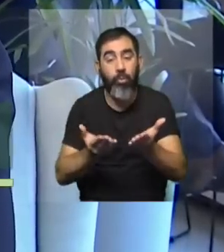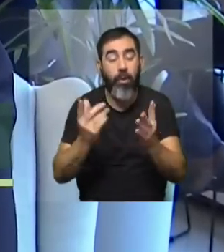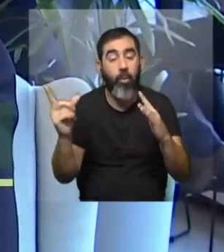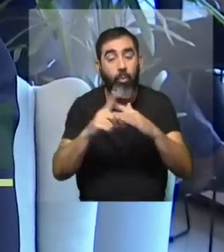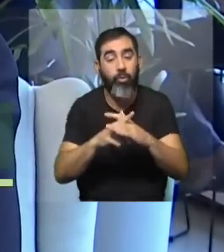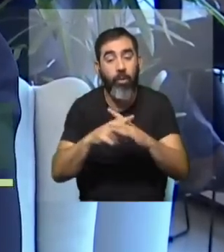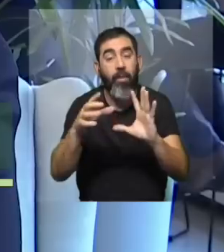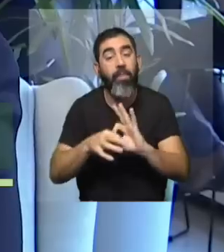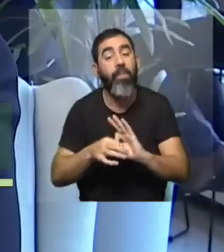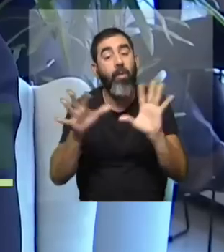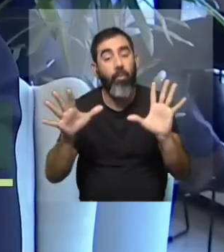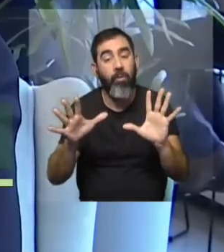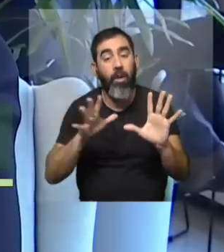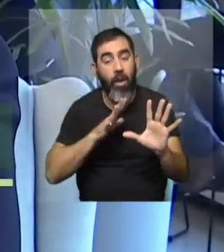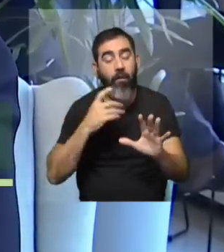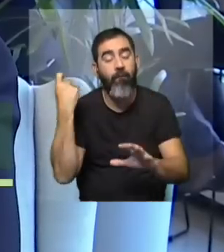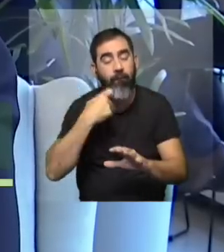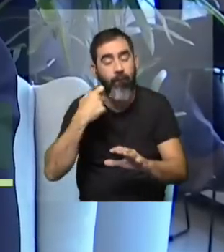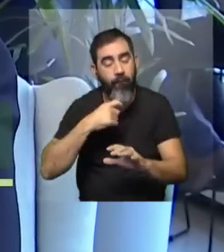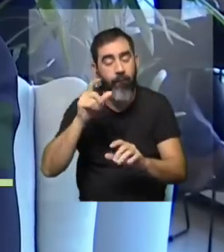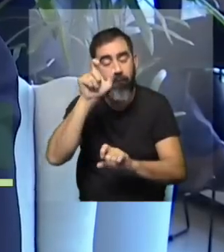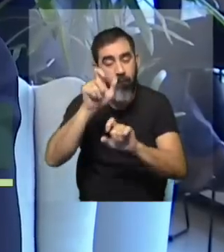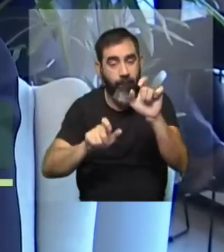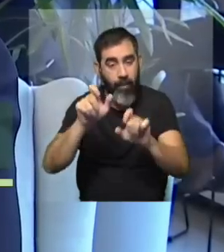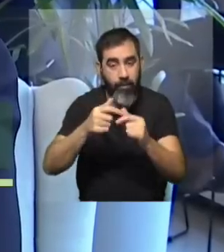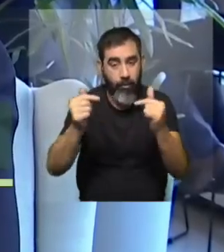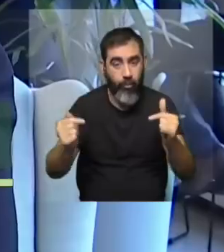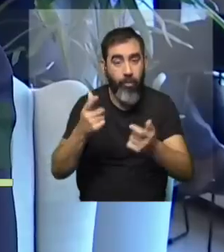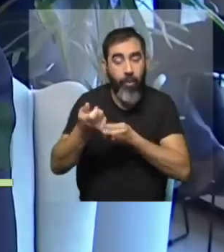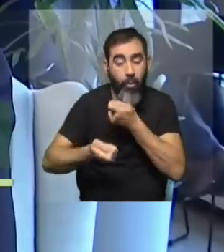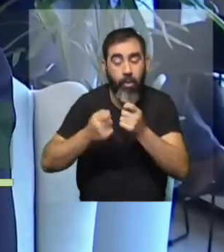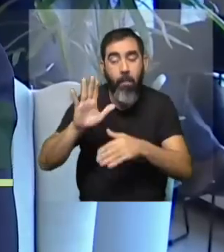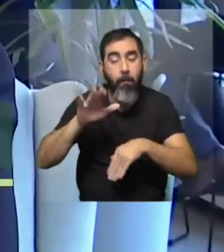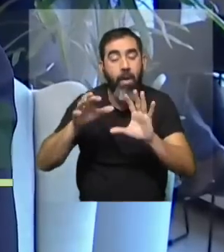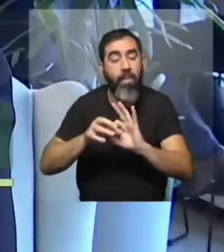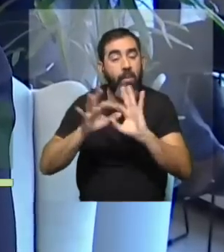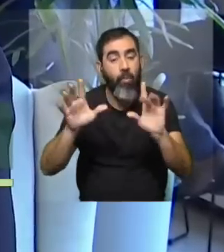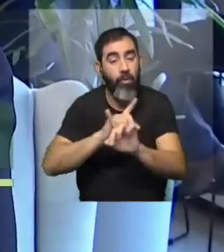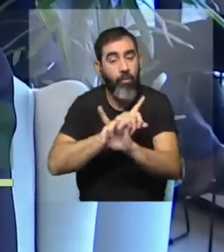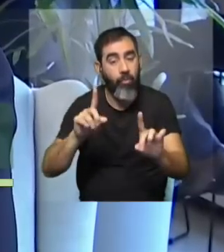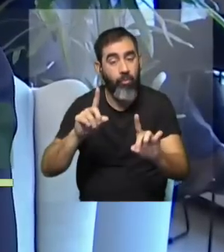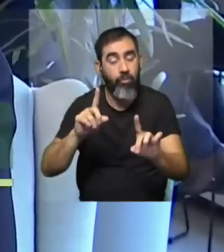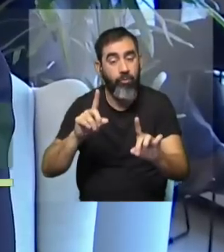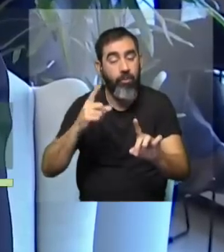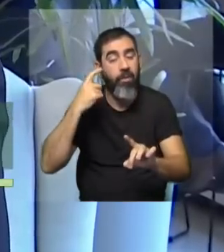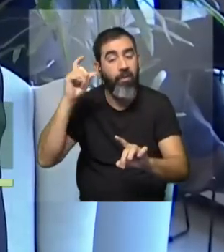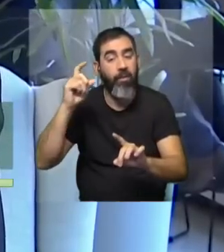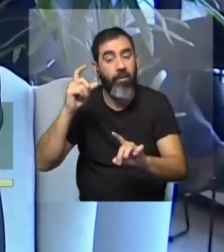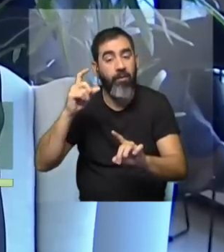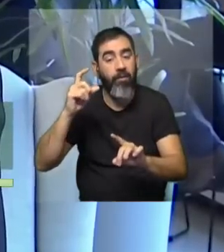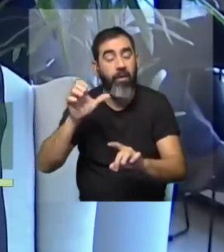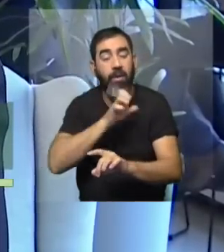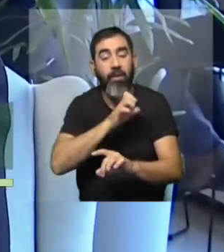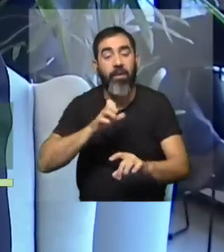la democracias tienen grandes deudas con sus pueblos Pero esto se construye con más democracia no con la idea de construir